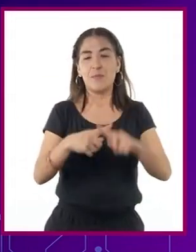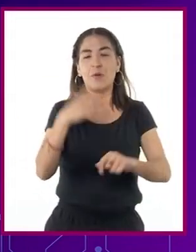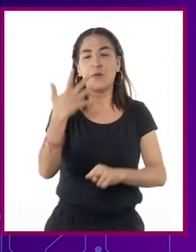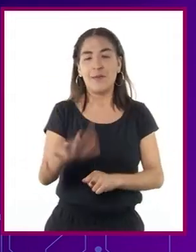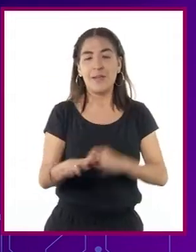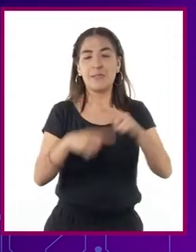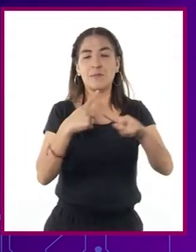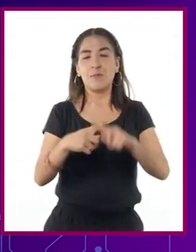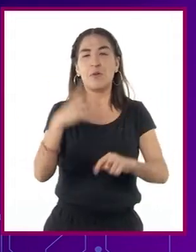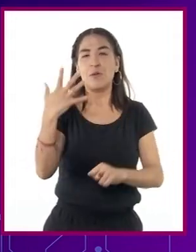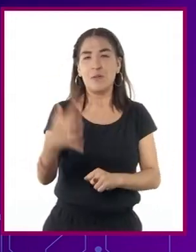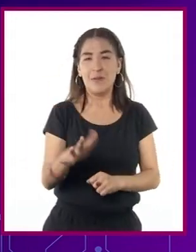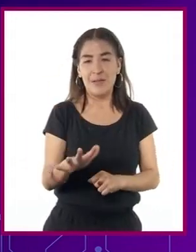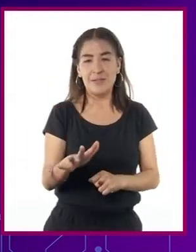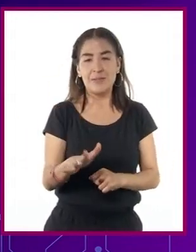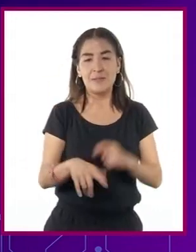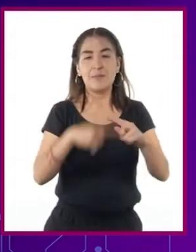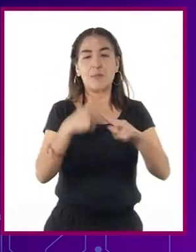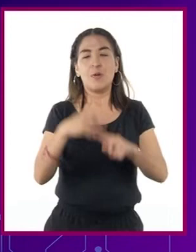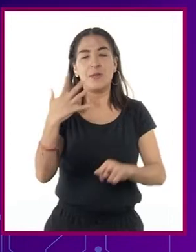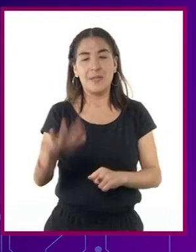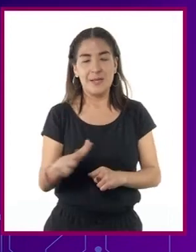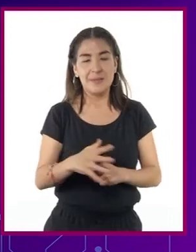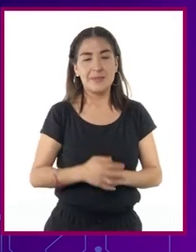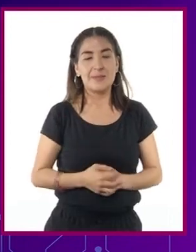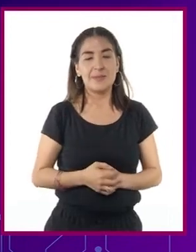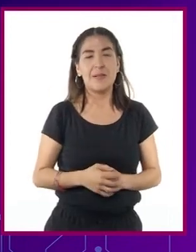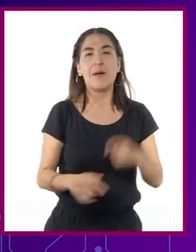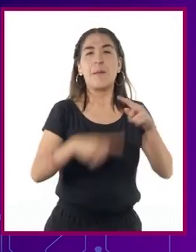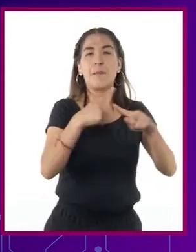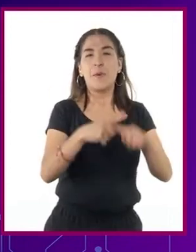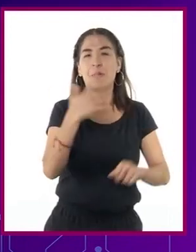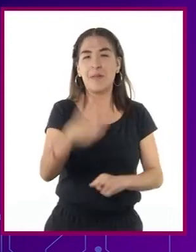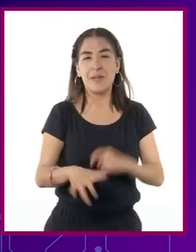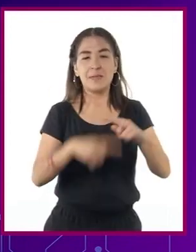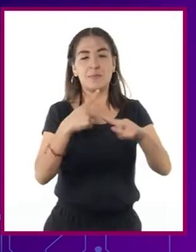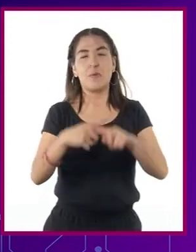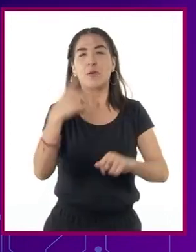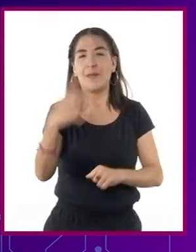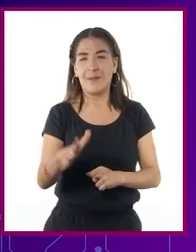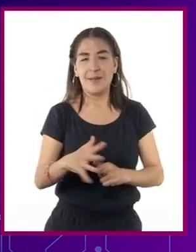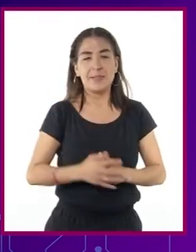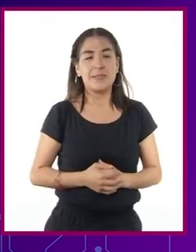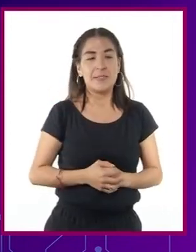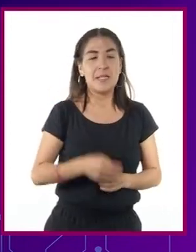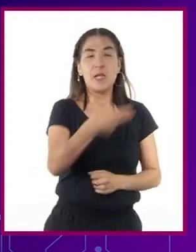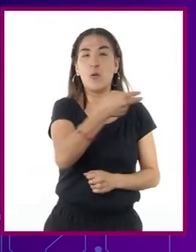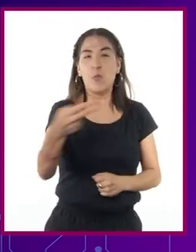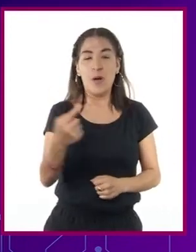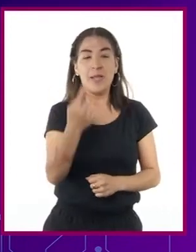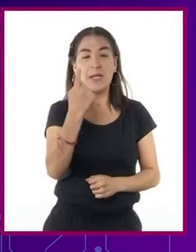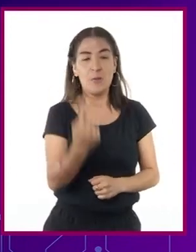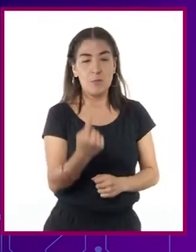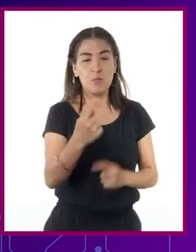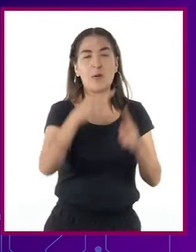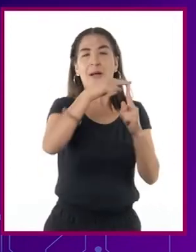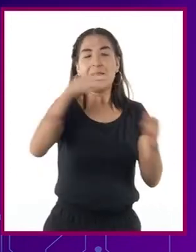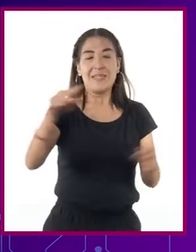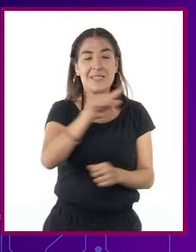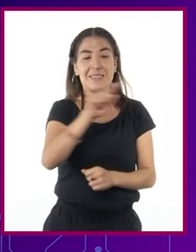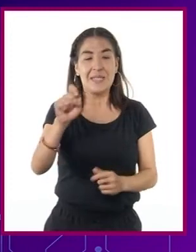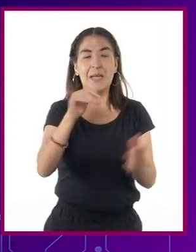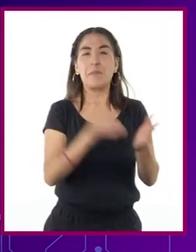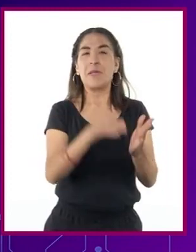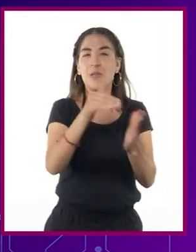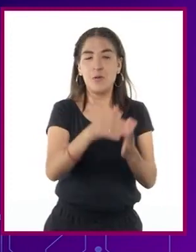10 por 10 por 10 por 10 por 10 por 10, igual a 1 entre 100 millones,